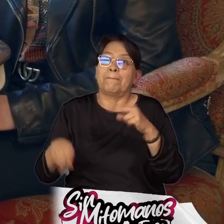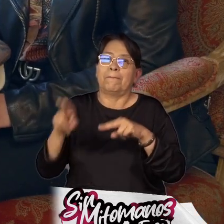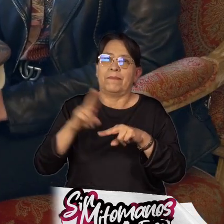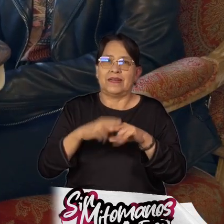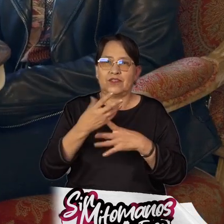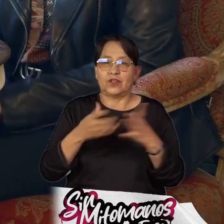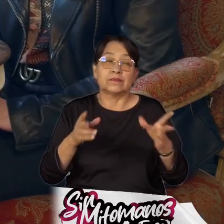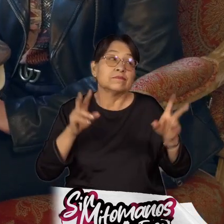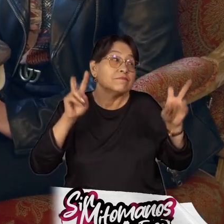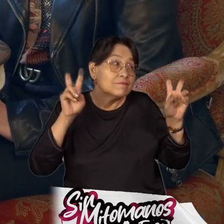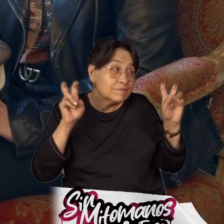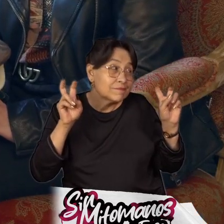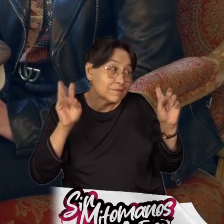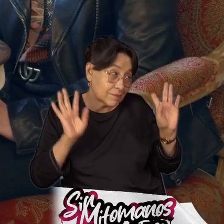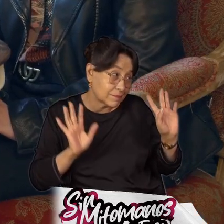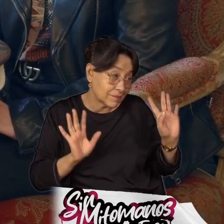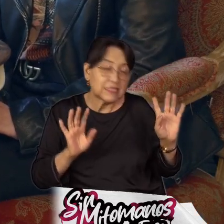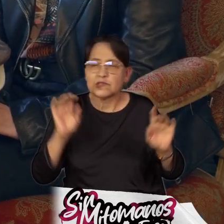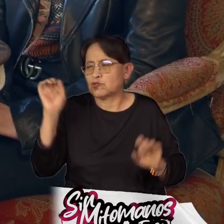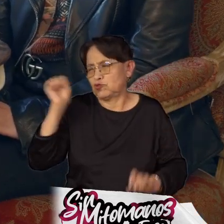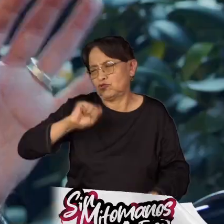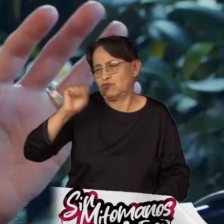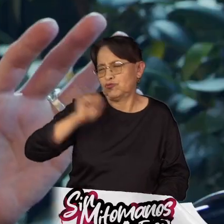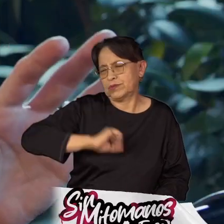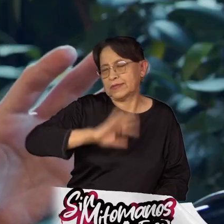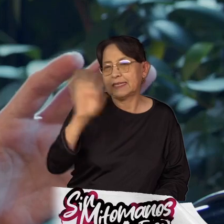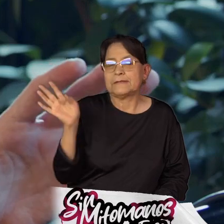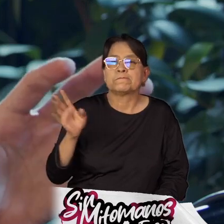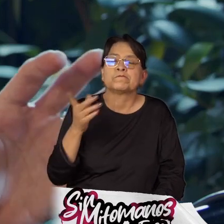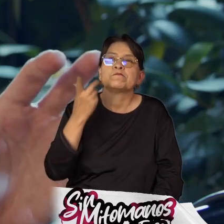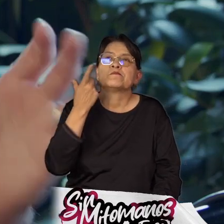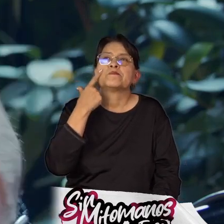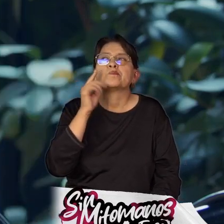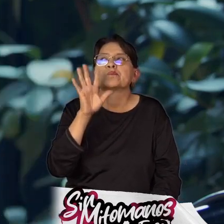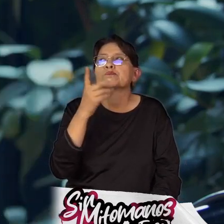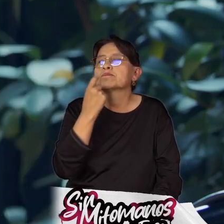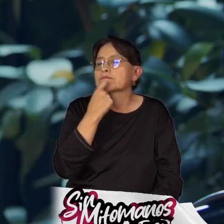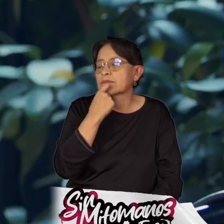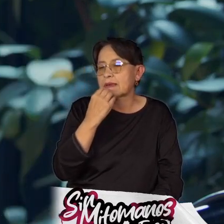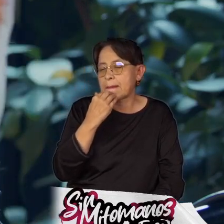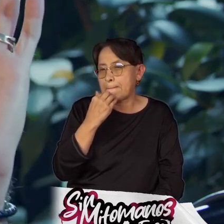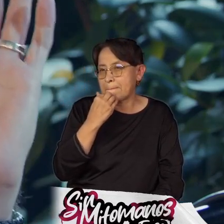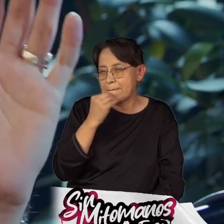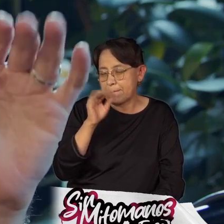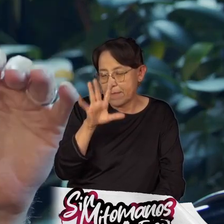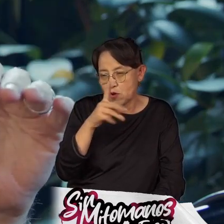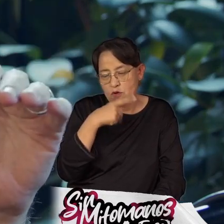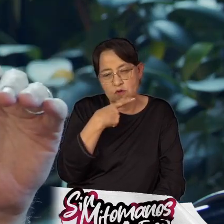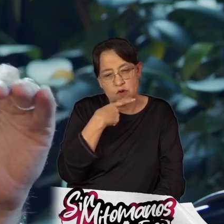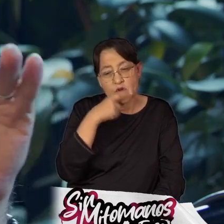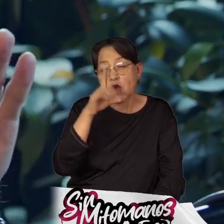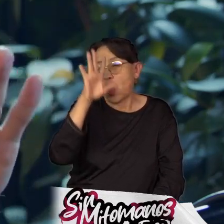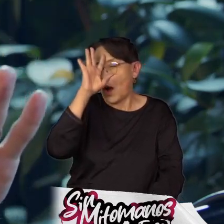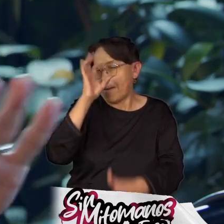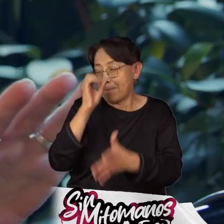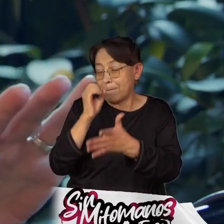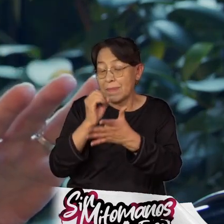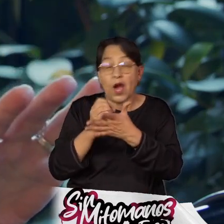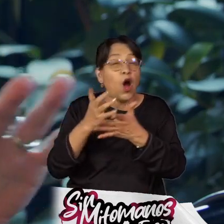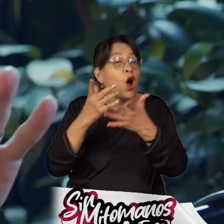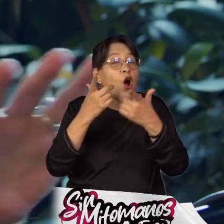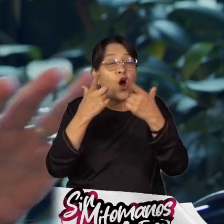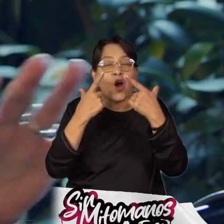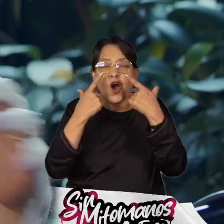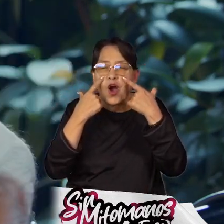esto supuestamente. Sí, eso es una suposición. Bueno, ¿qué te parece si miramos? Yo voy a poner, por ejemplo, no, esto es